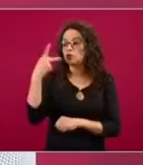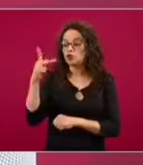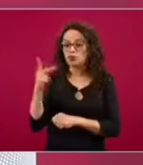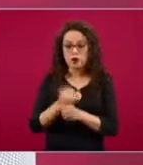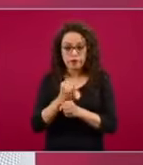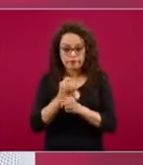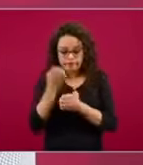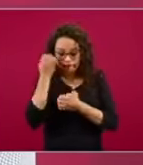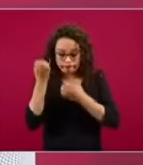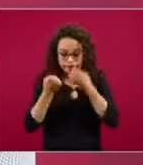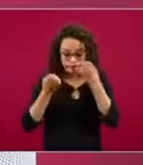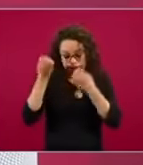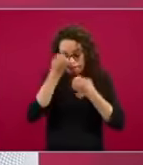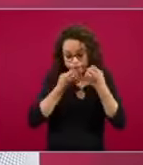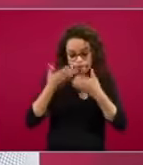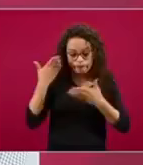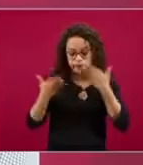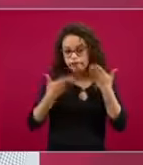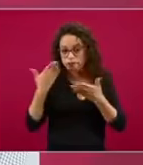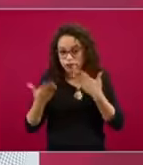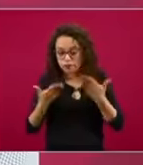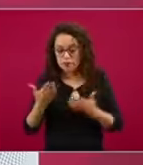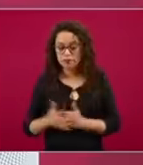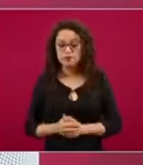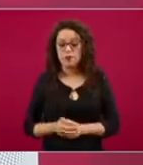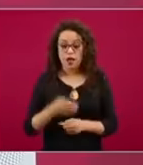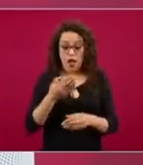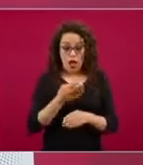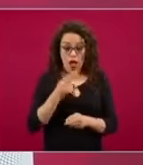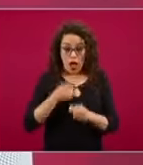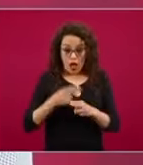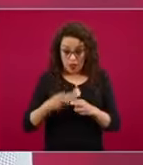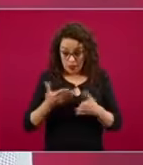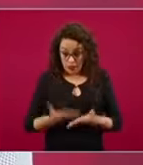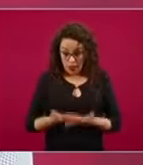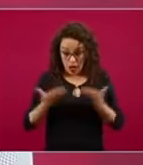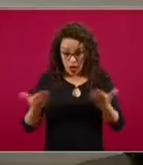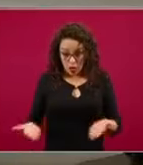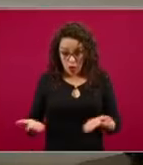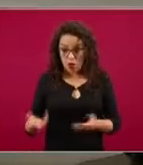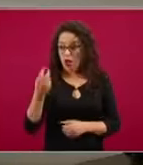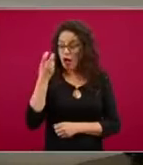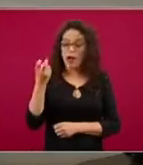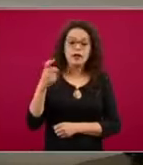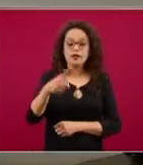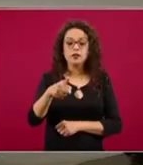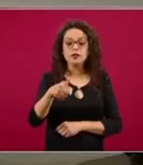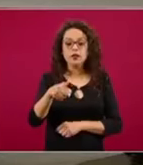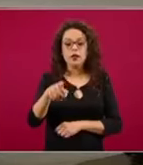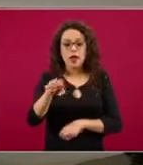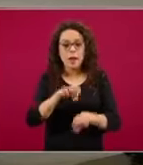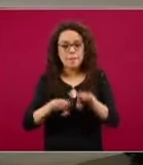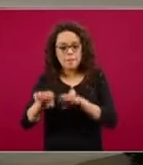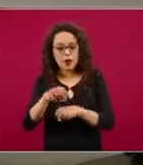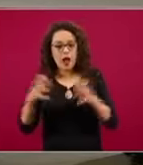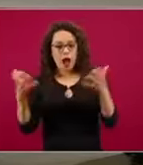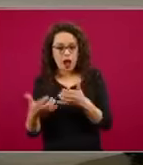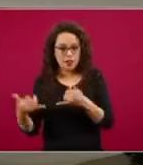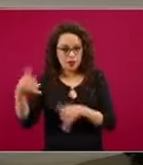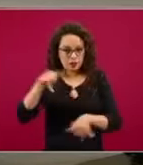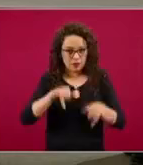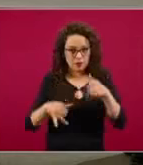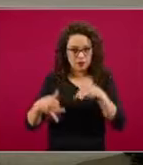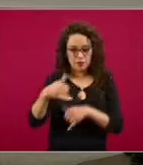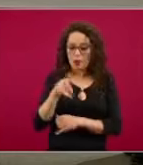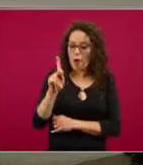importante comentar que hasta el momento ninguna de estos desarrollos, de estas prevacunas, digamos,